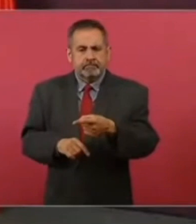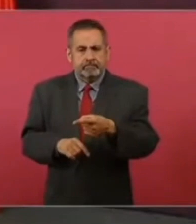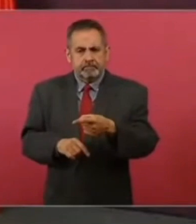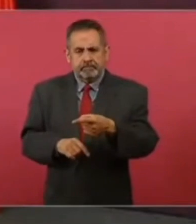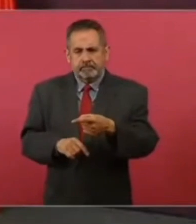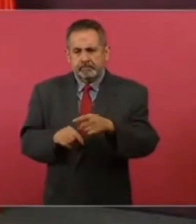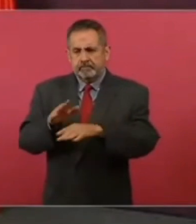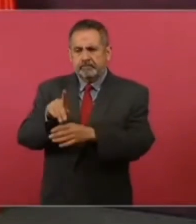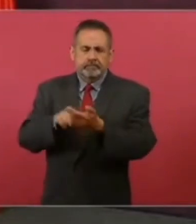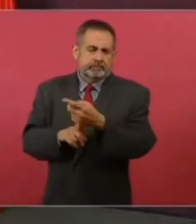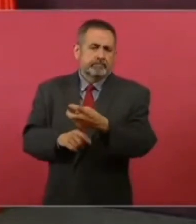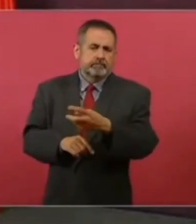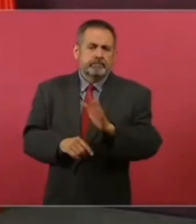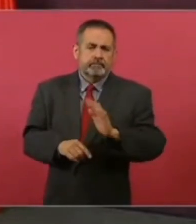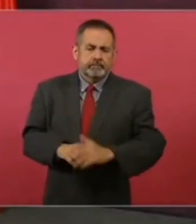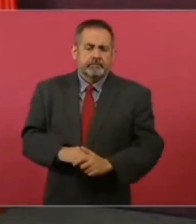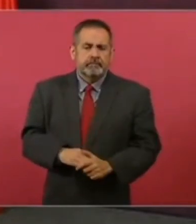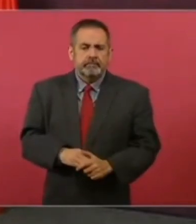sobre esto.